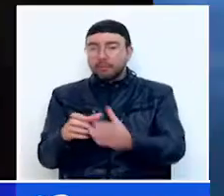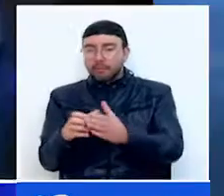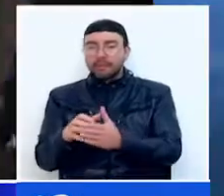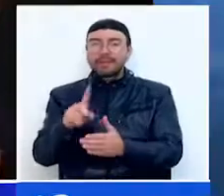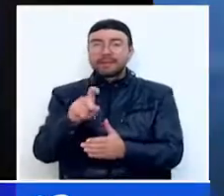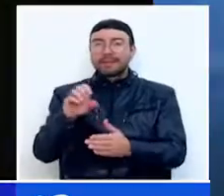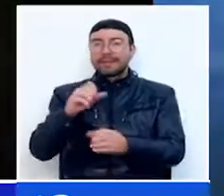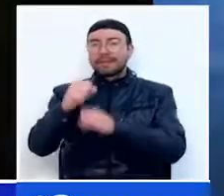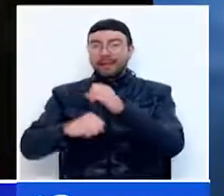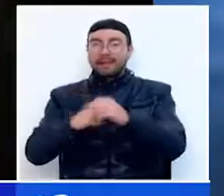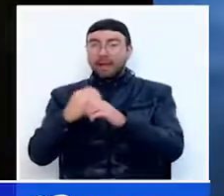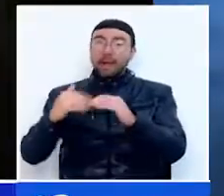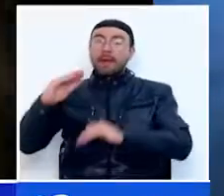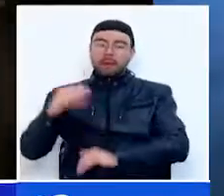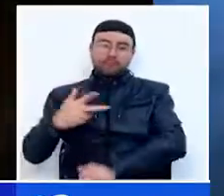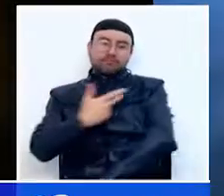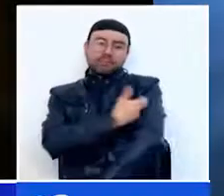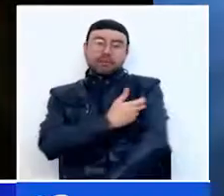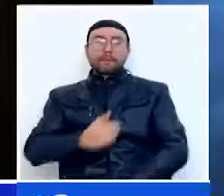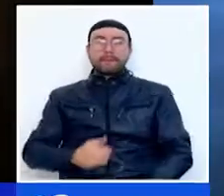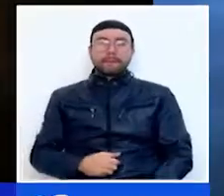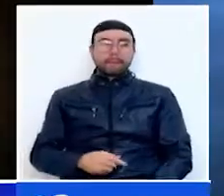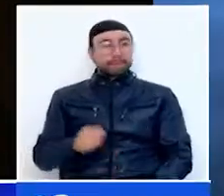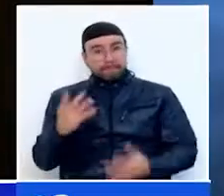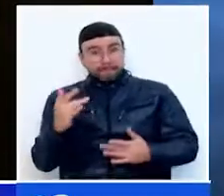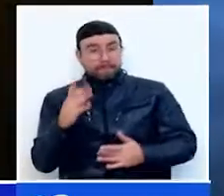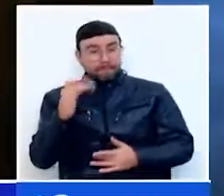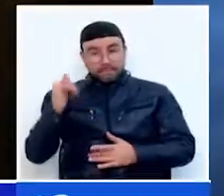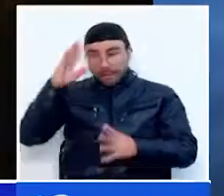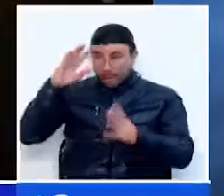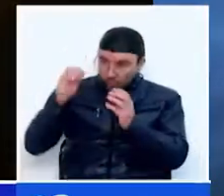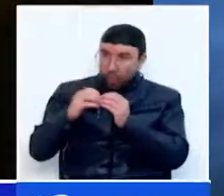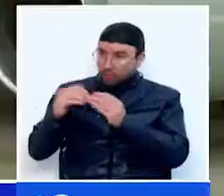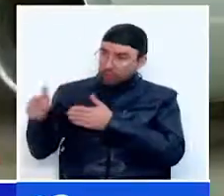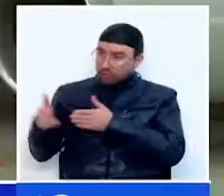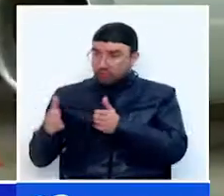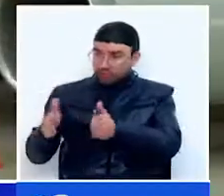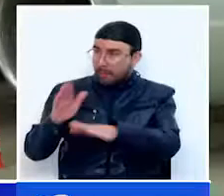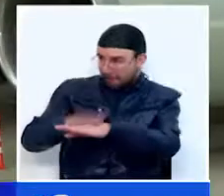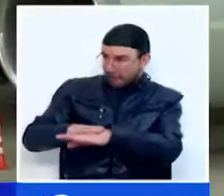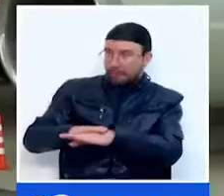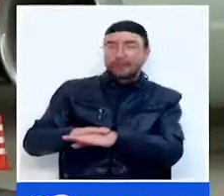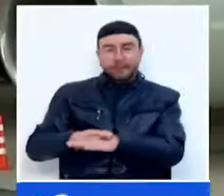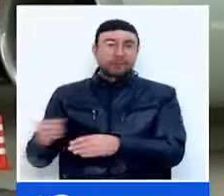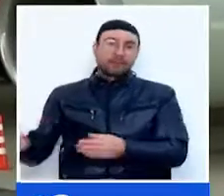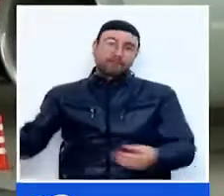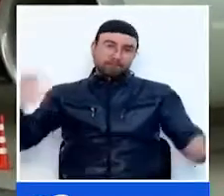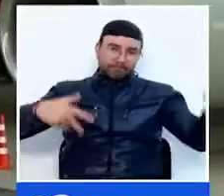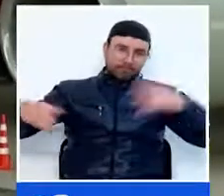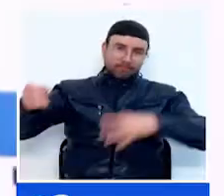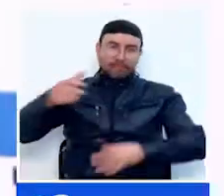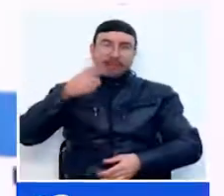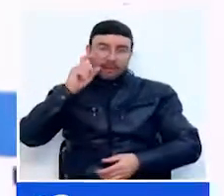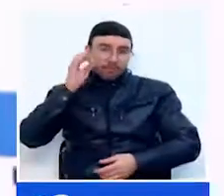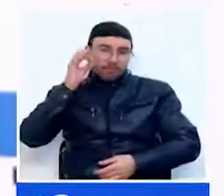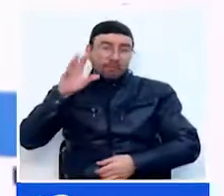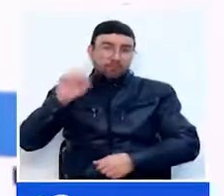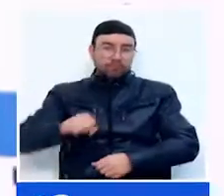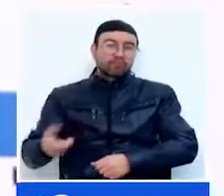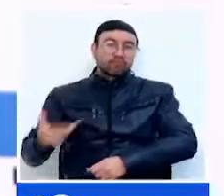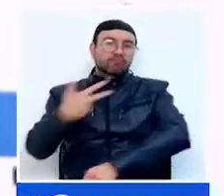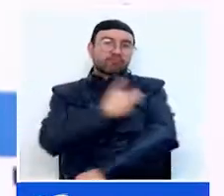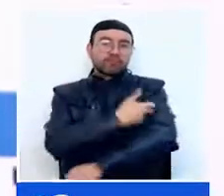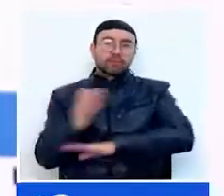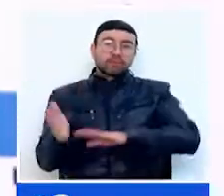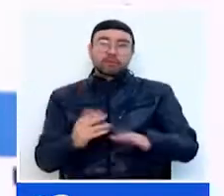más. Las autoridades esperan que con los diálogos de los corredores humanitarios puedan llegar más vacunas al departamento de Caldas. Dos muertos y